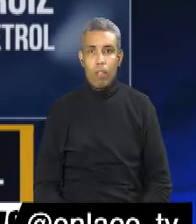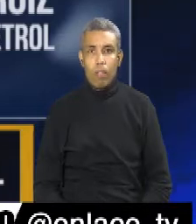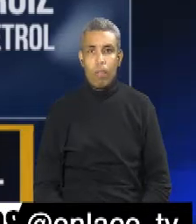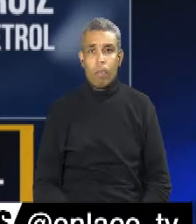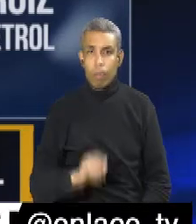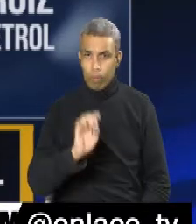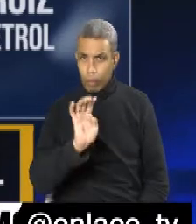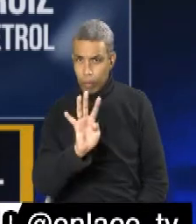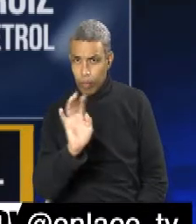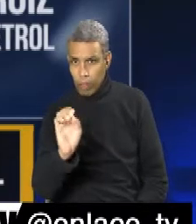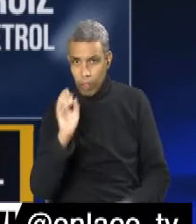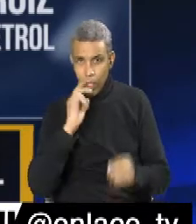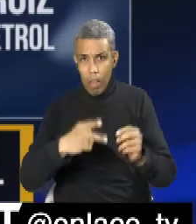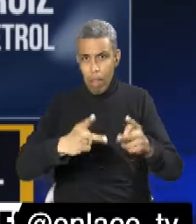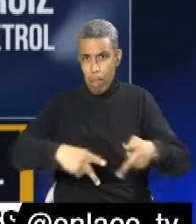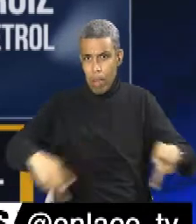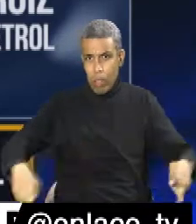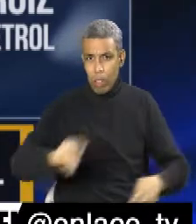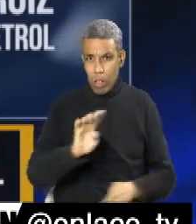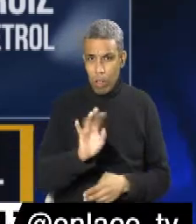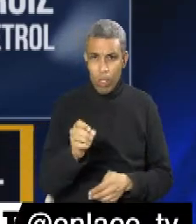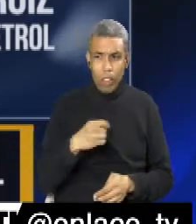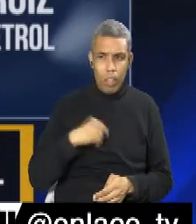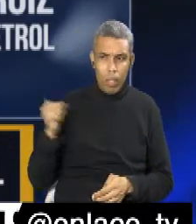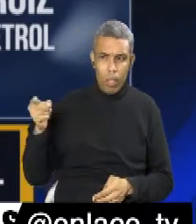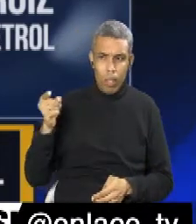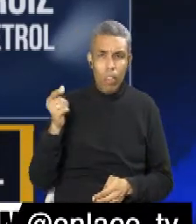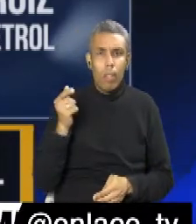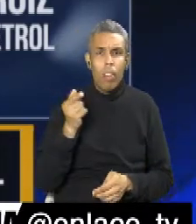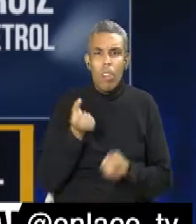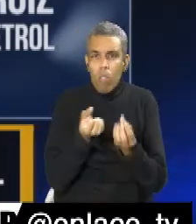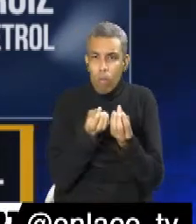40 personas. Así como mantuvieron retenido